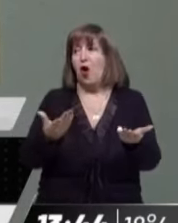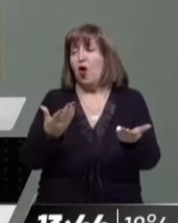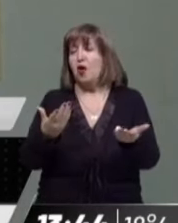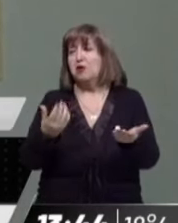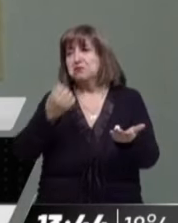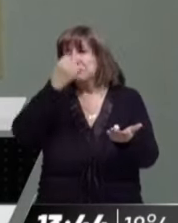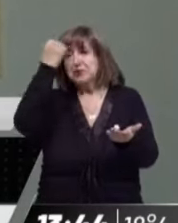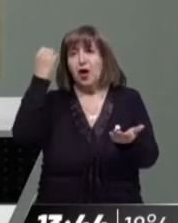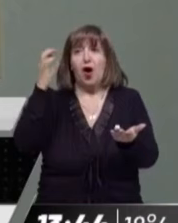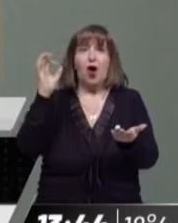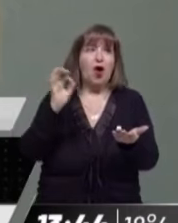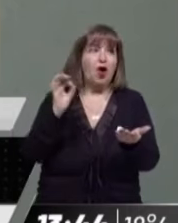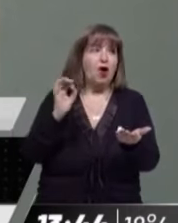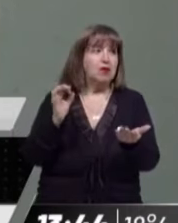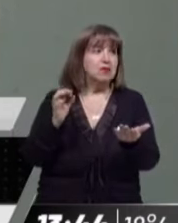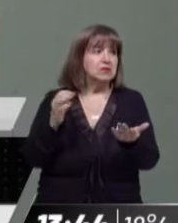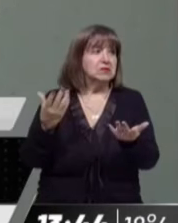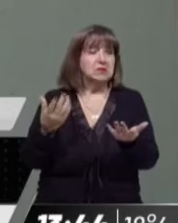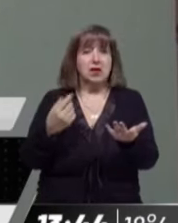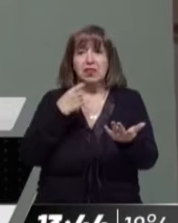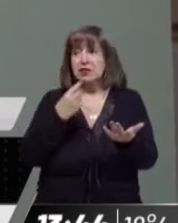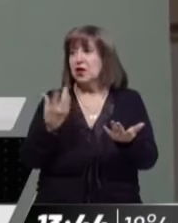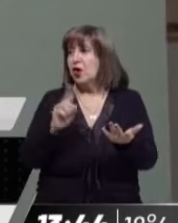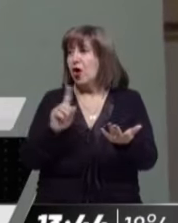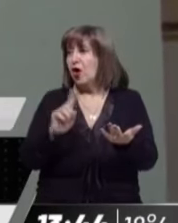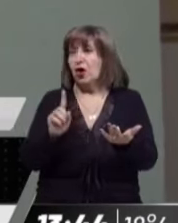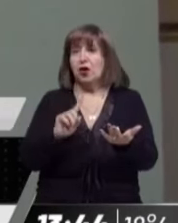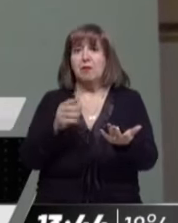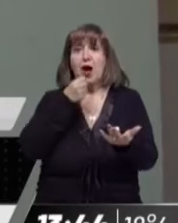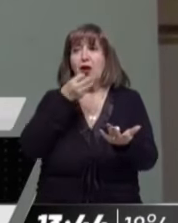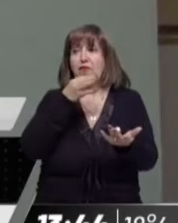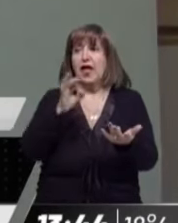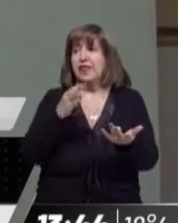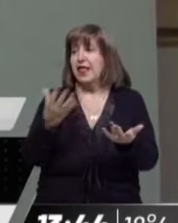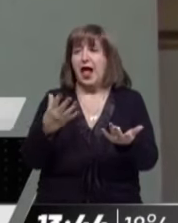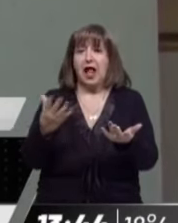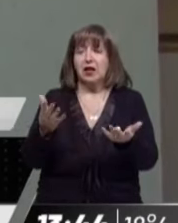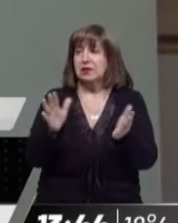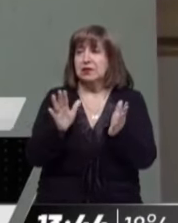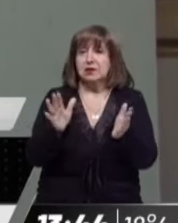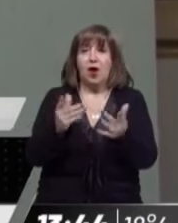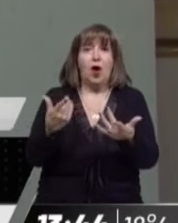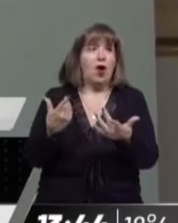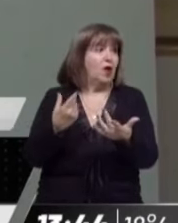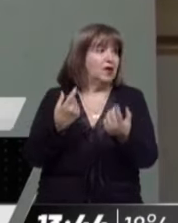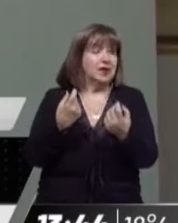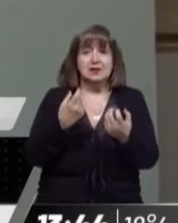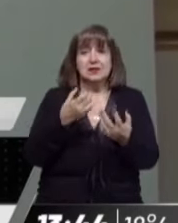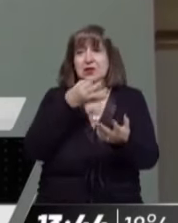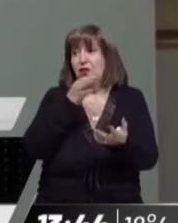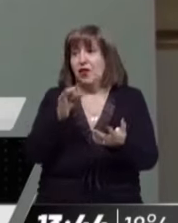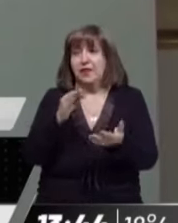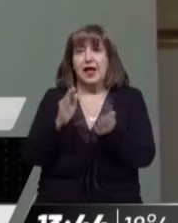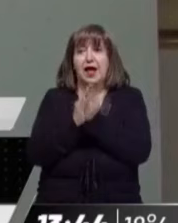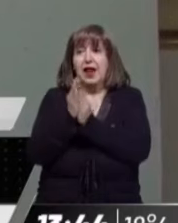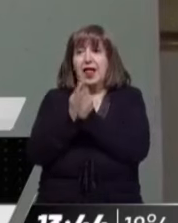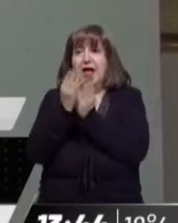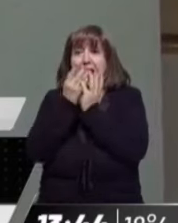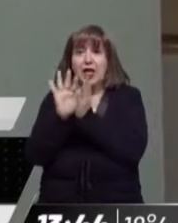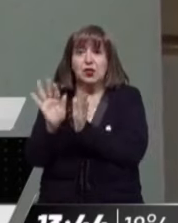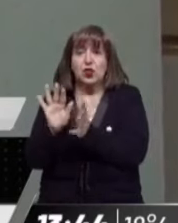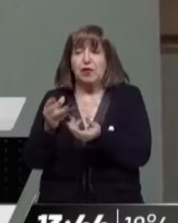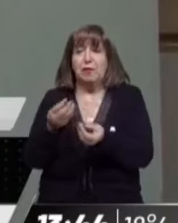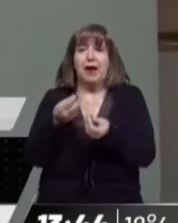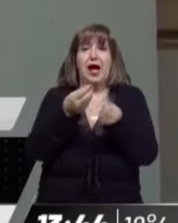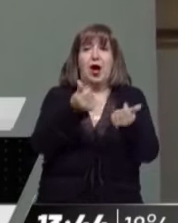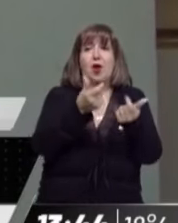darse porque la ambiente absorbe y las condiciones de necesidad extrema hacen que a lo mejor tenga que vender la estufa para comprar el plato